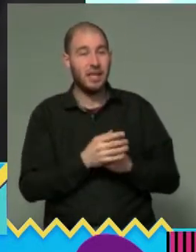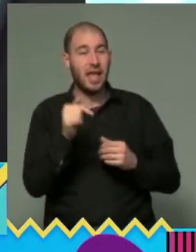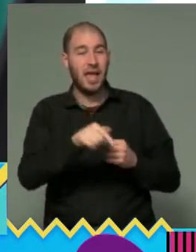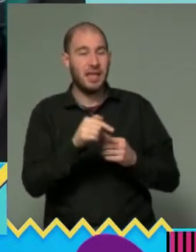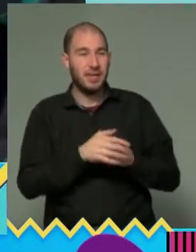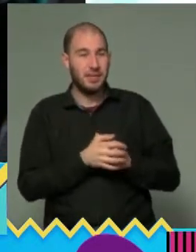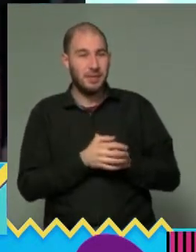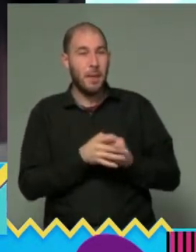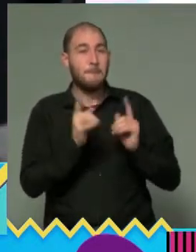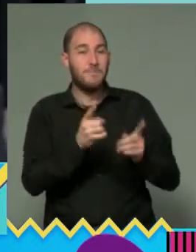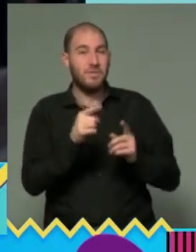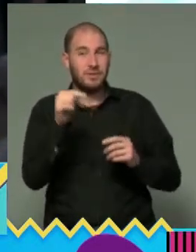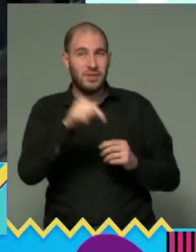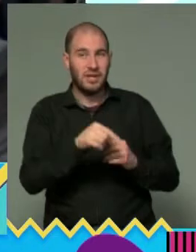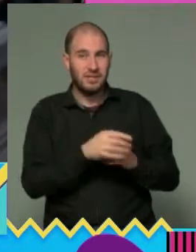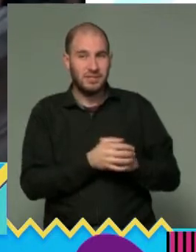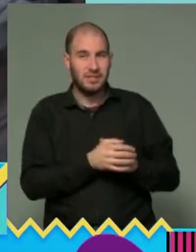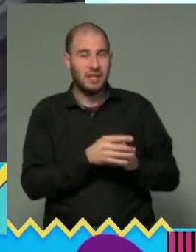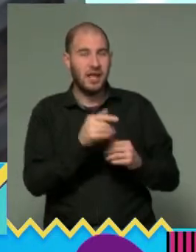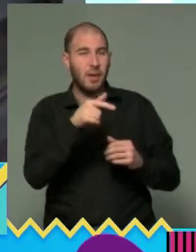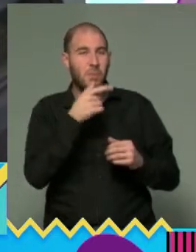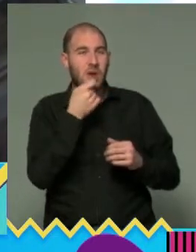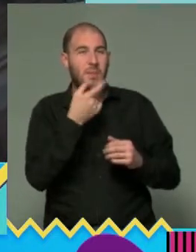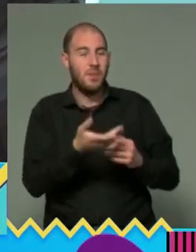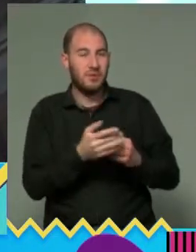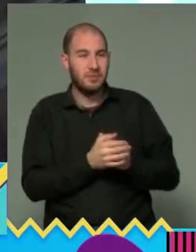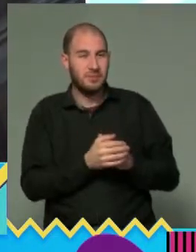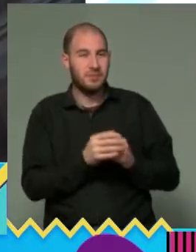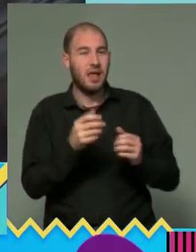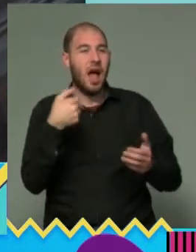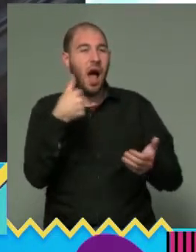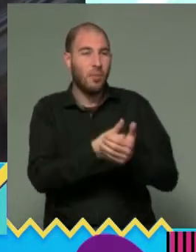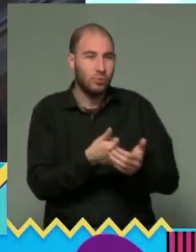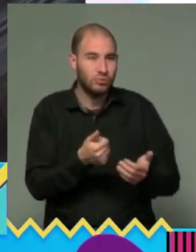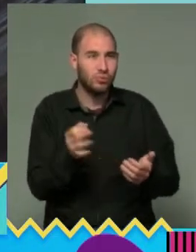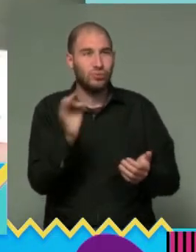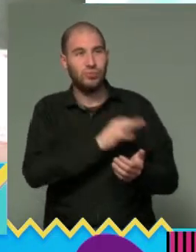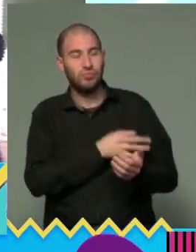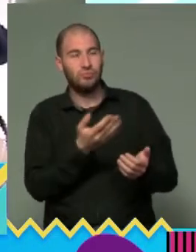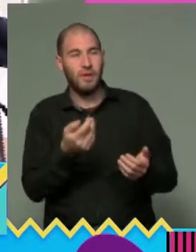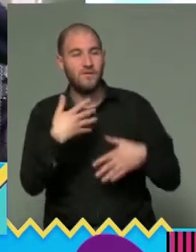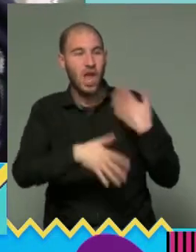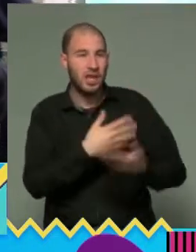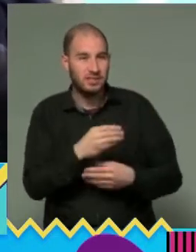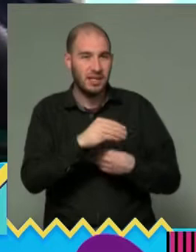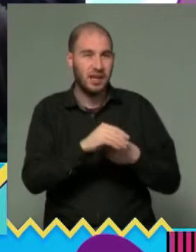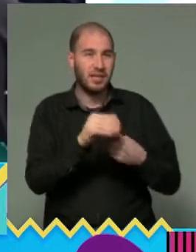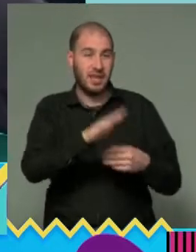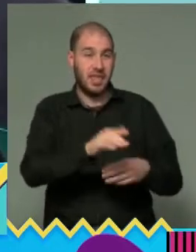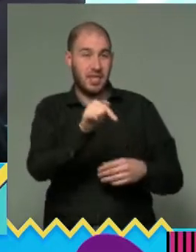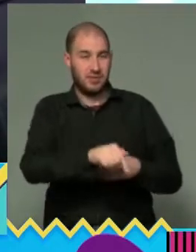ser el docente quien, cuando descubre un caso de abuso o de violencia sobre un